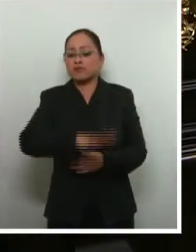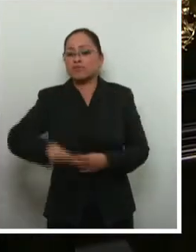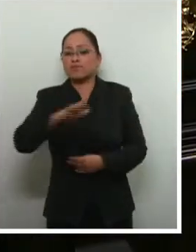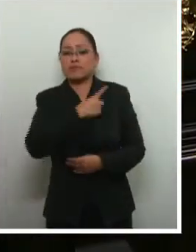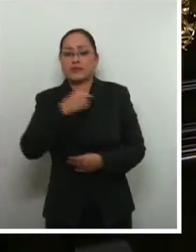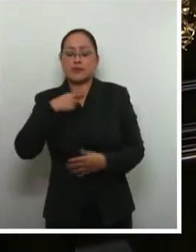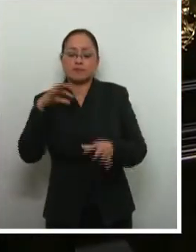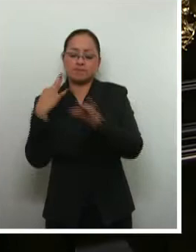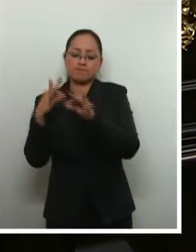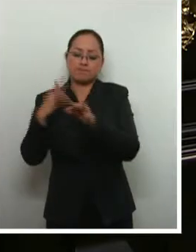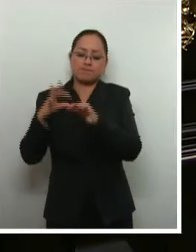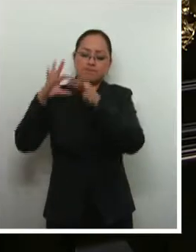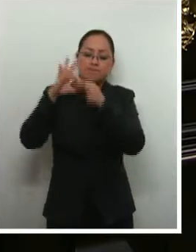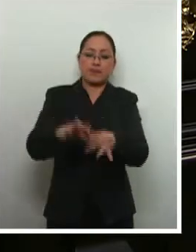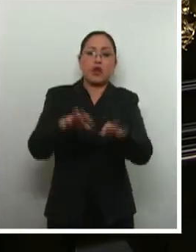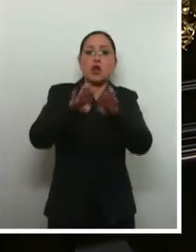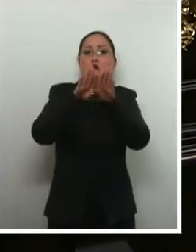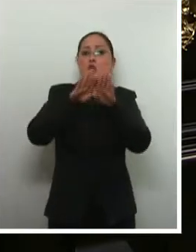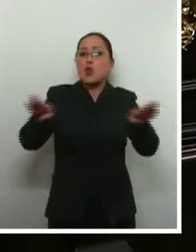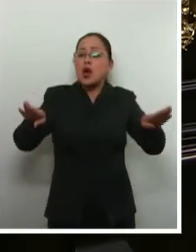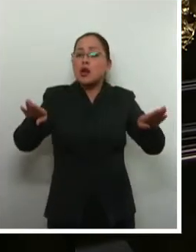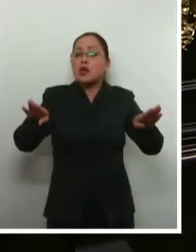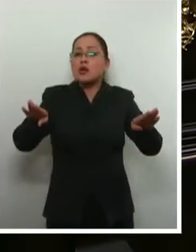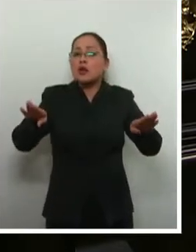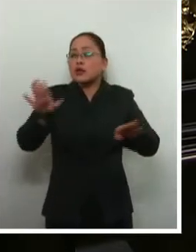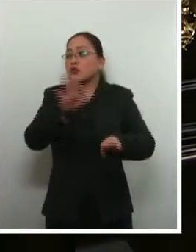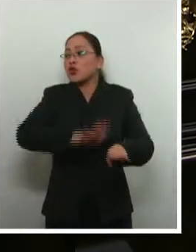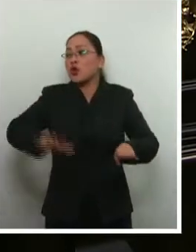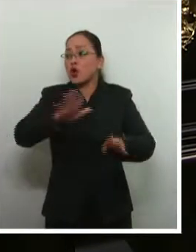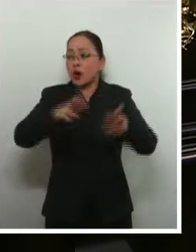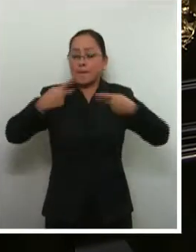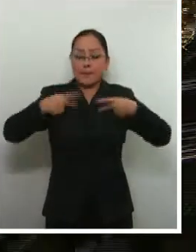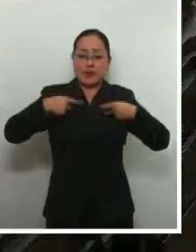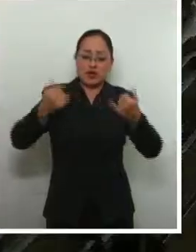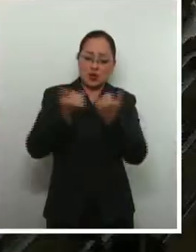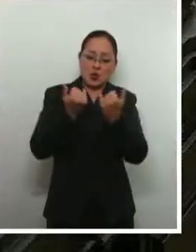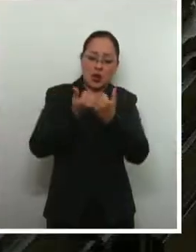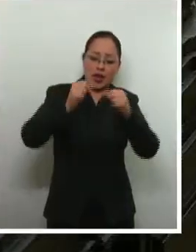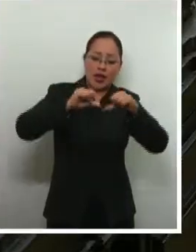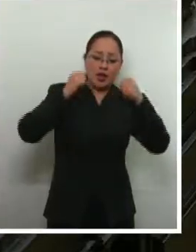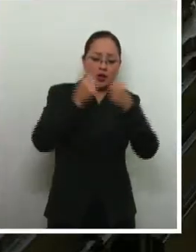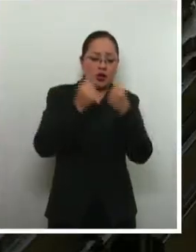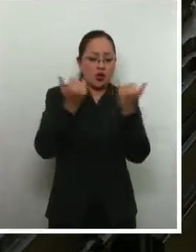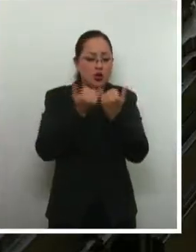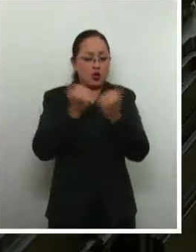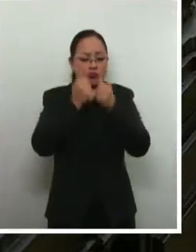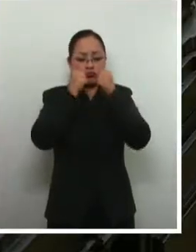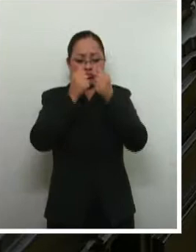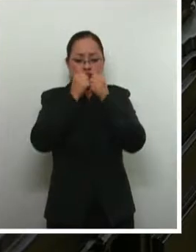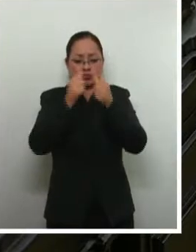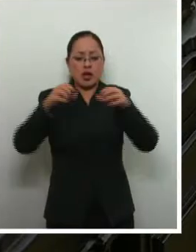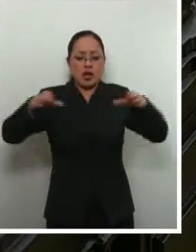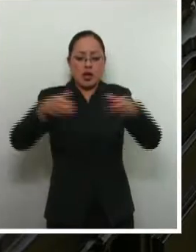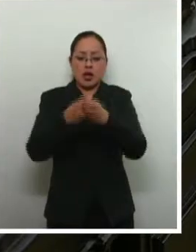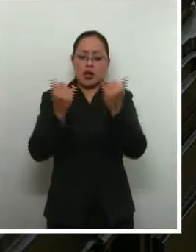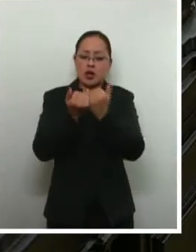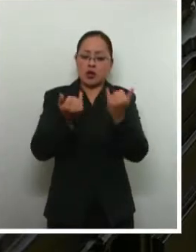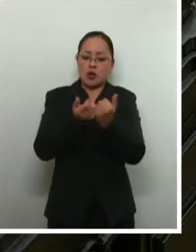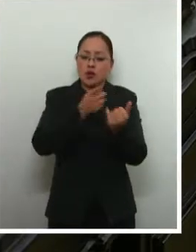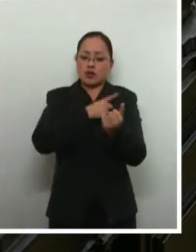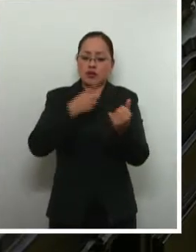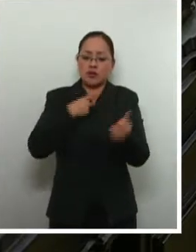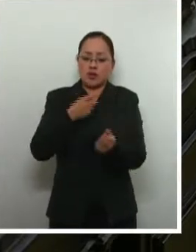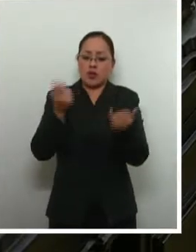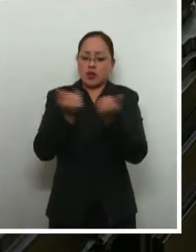estar considerados por igual y todas las organizaciones sociales, civiles, políticas deben tener